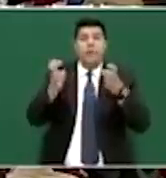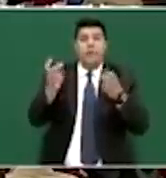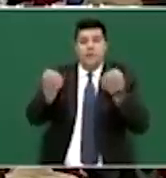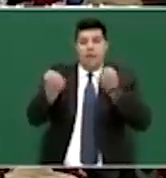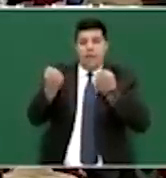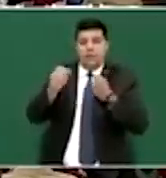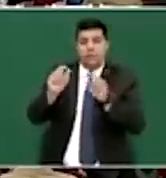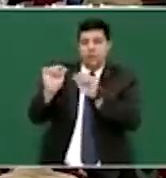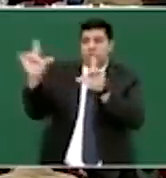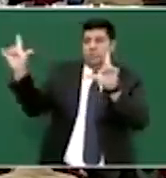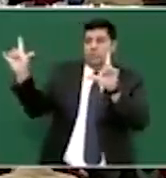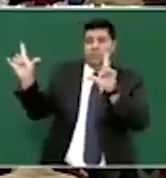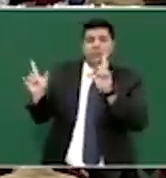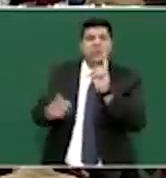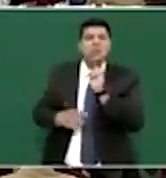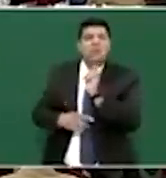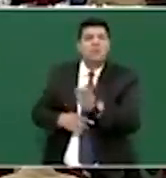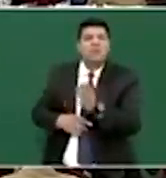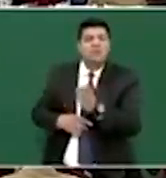¿Por qué el robo de vehículos sí